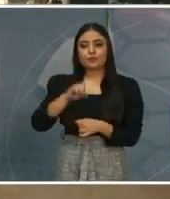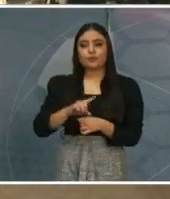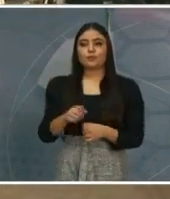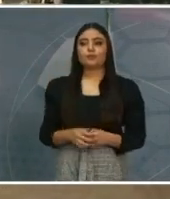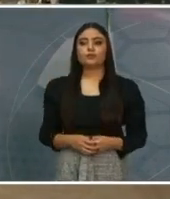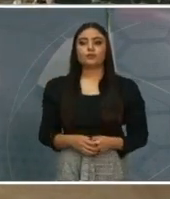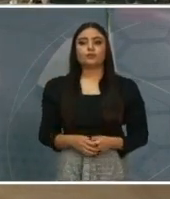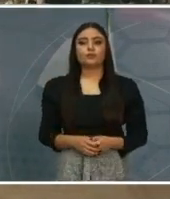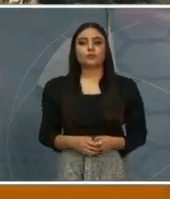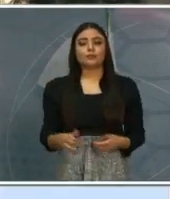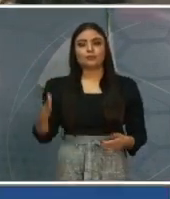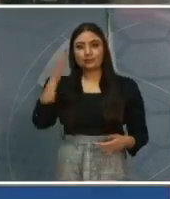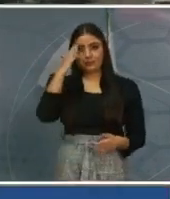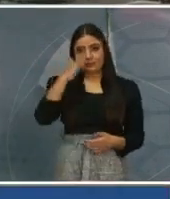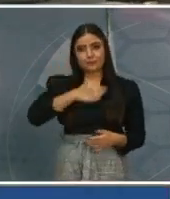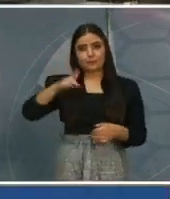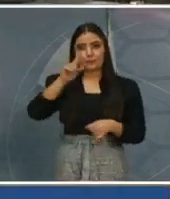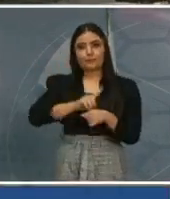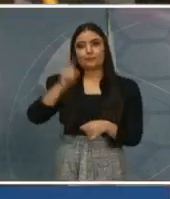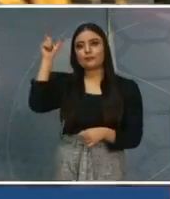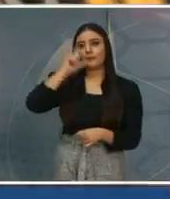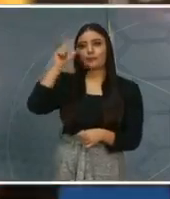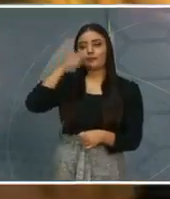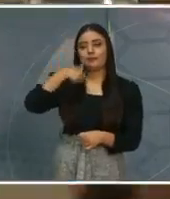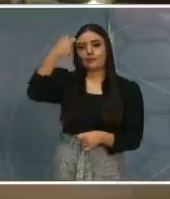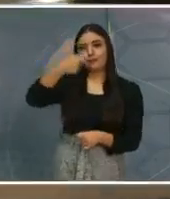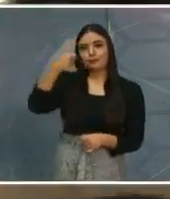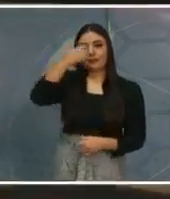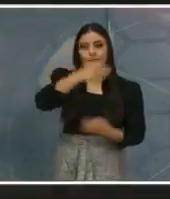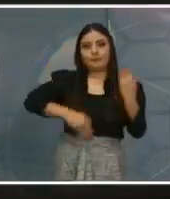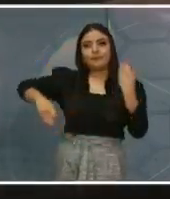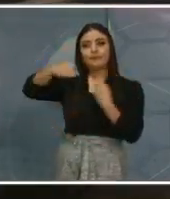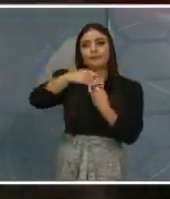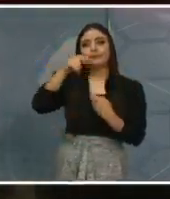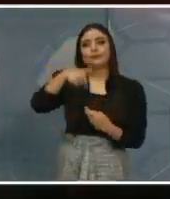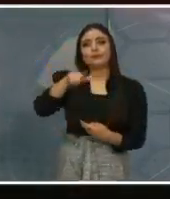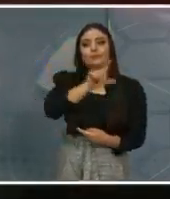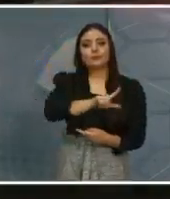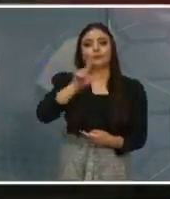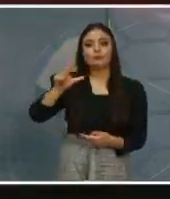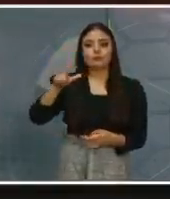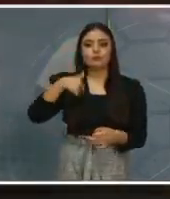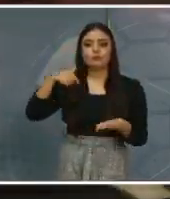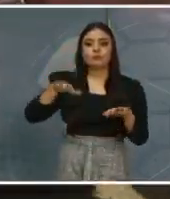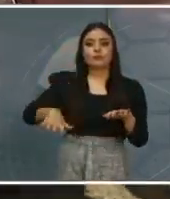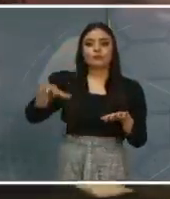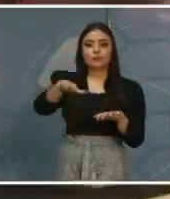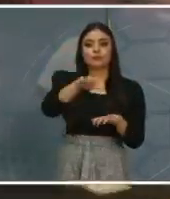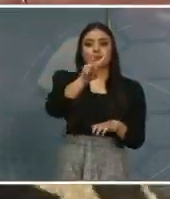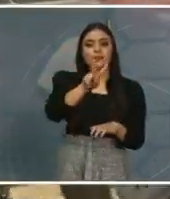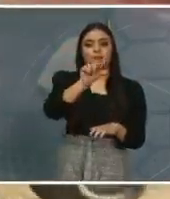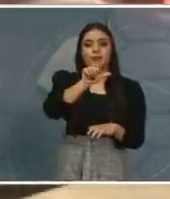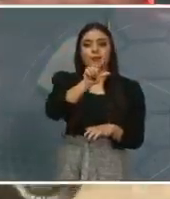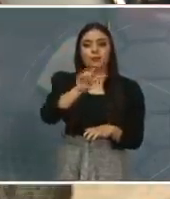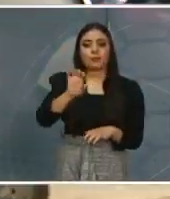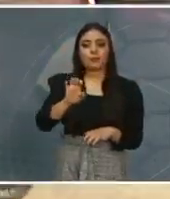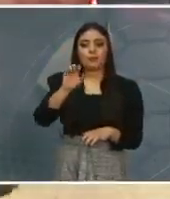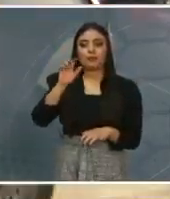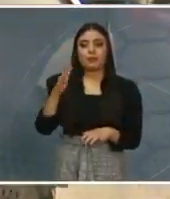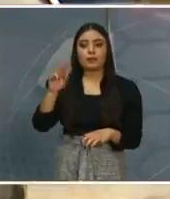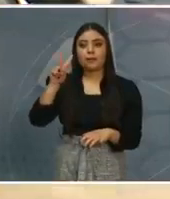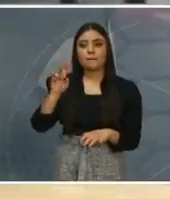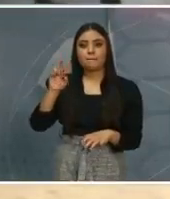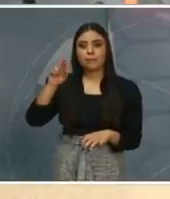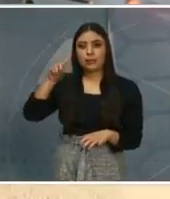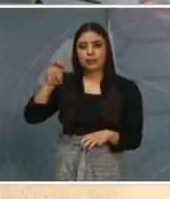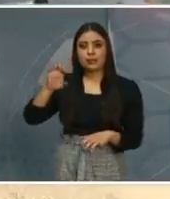Muy buenos días, Ángel, te saludo de nueva cuenta a ti y a toda la comarca lagunera desde la colonia Valleverde, donde, como lo comentabas, hace apenas